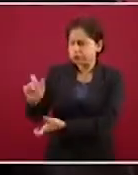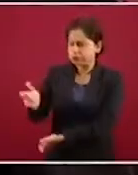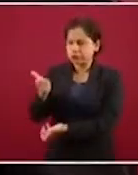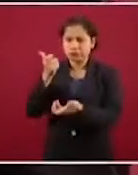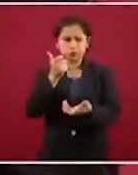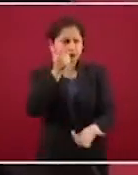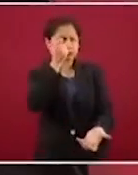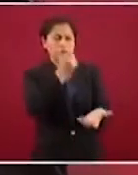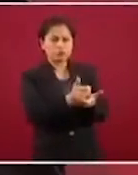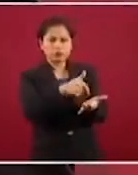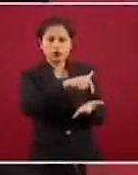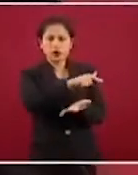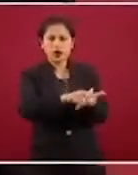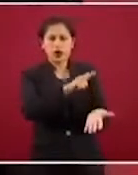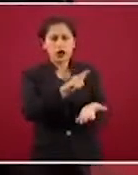así como